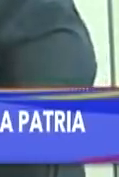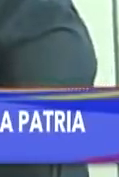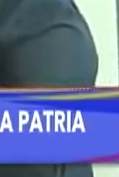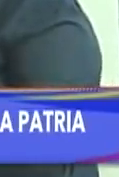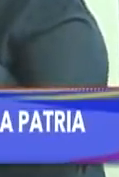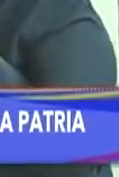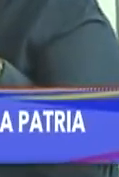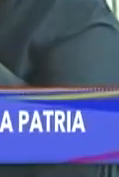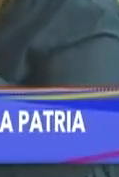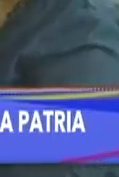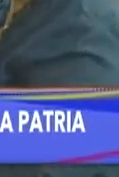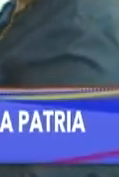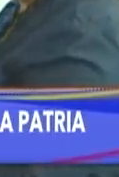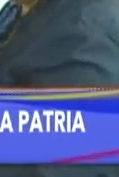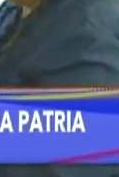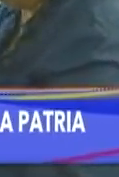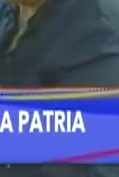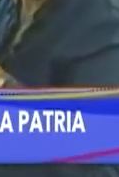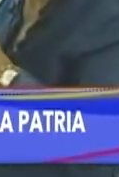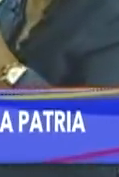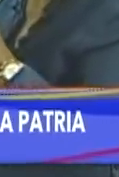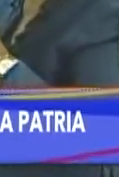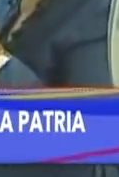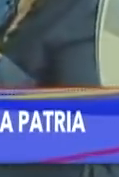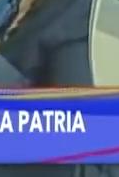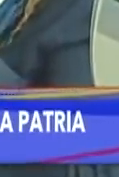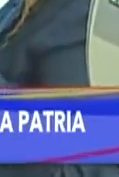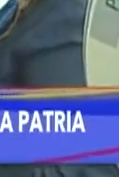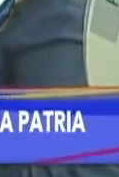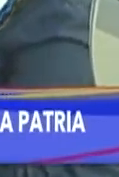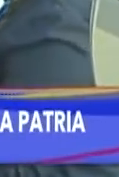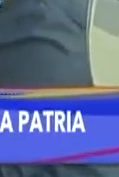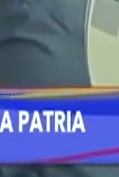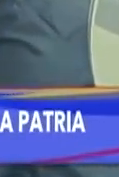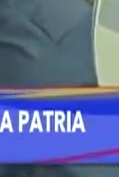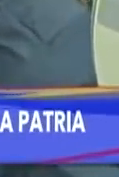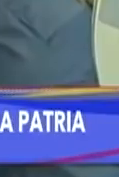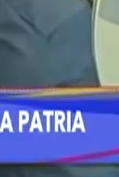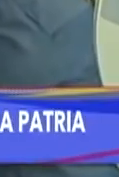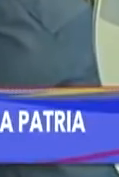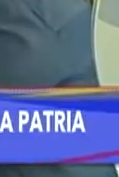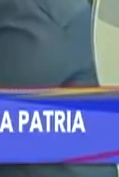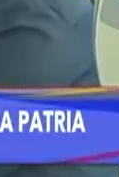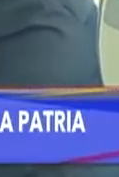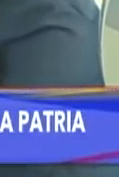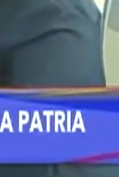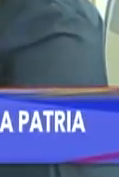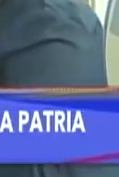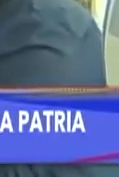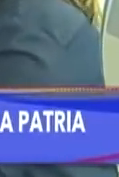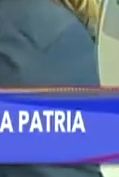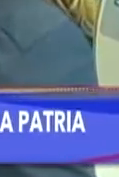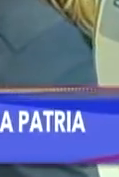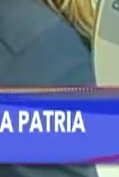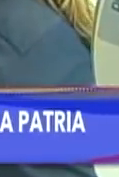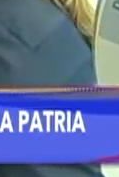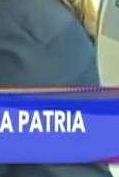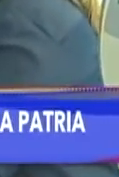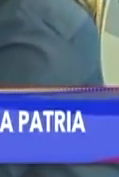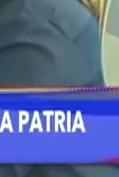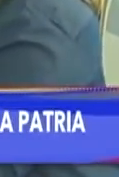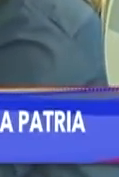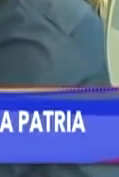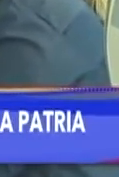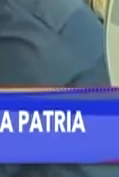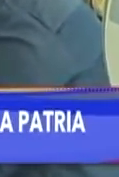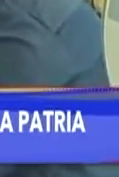el presidente nos ha enviado este equipamiento. ¿Qué dirías tú al presidente que te está viendo y para qué sirve